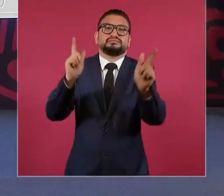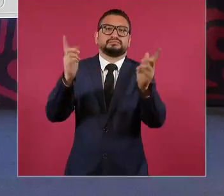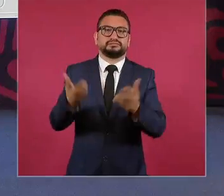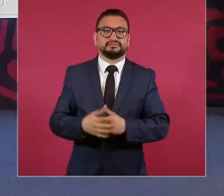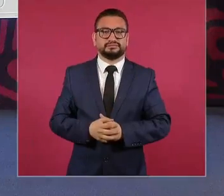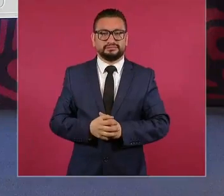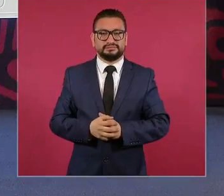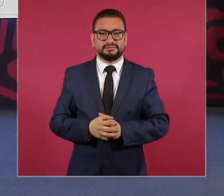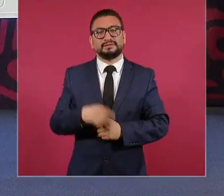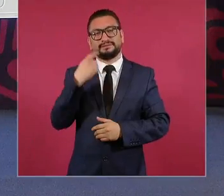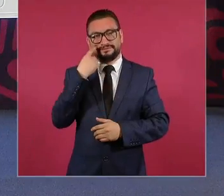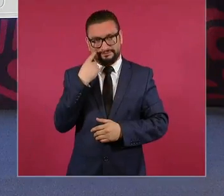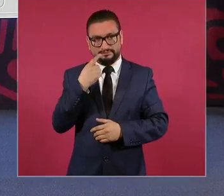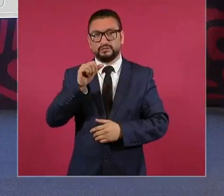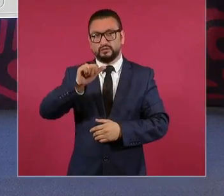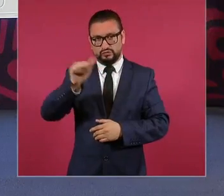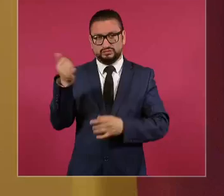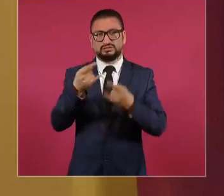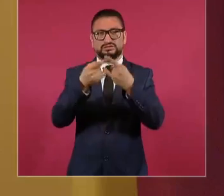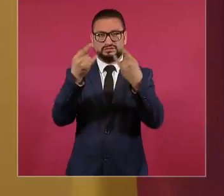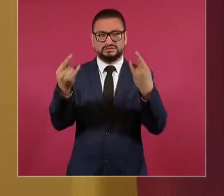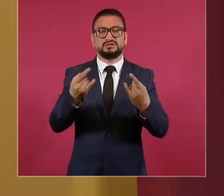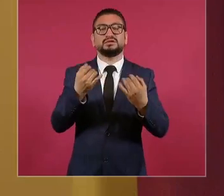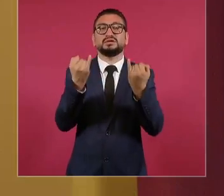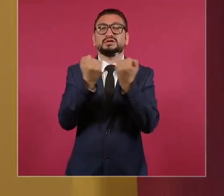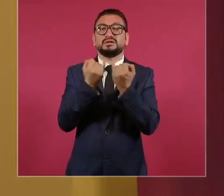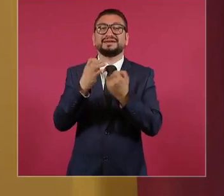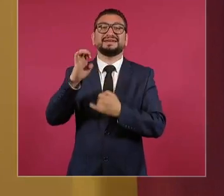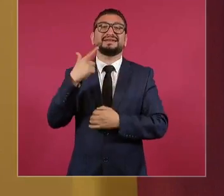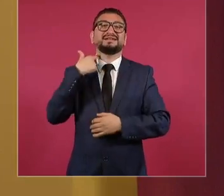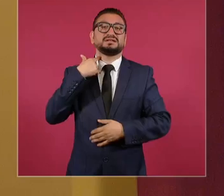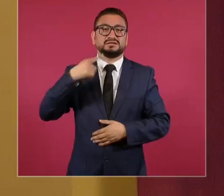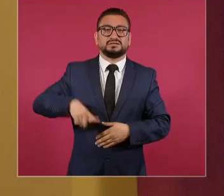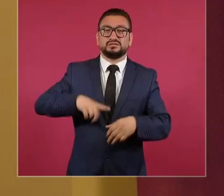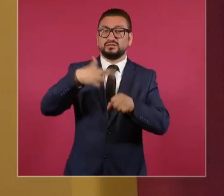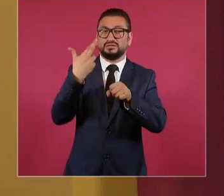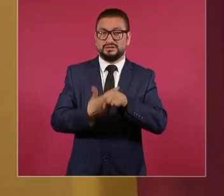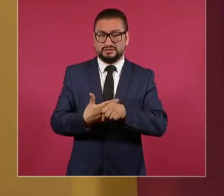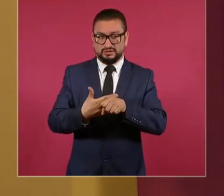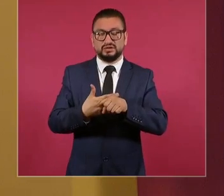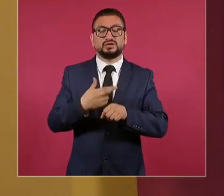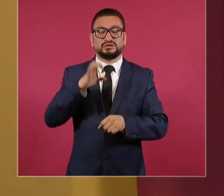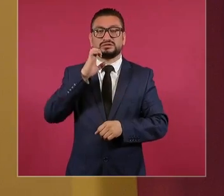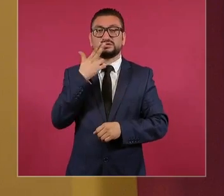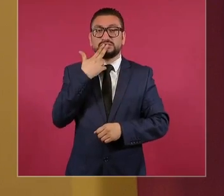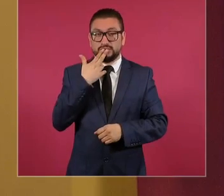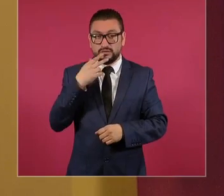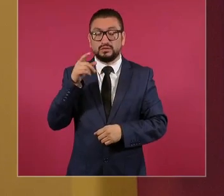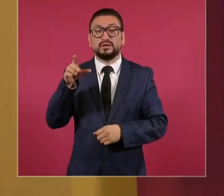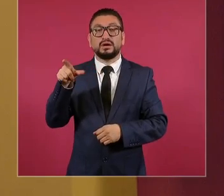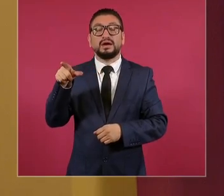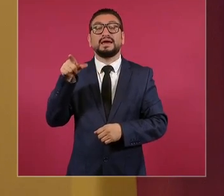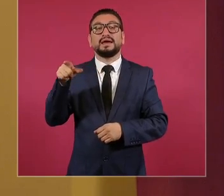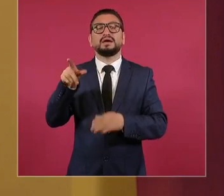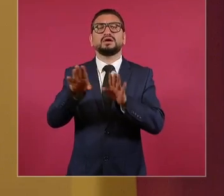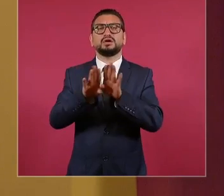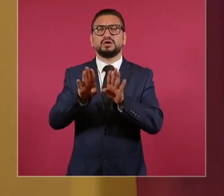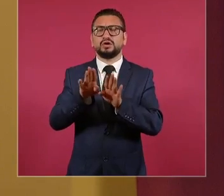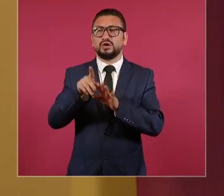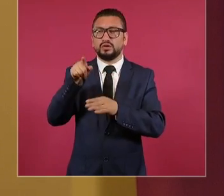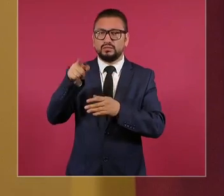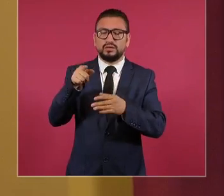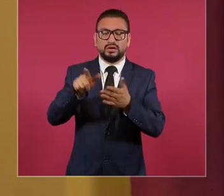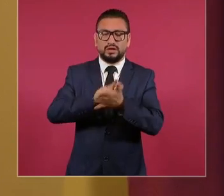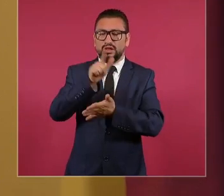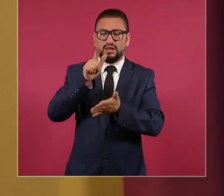Y también en el caso del exgobernador de Chihuahua, acusado por peculado y asociación